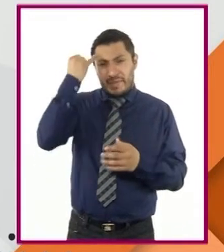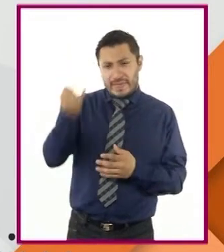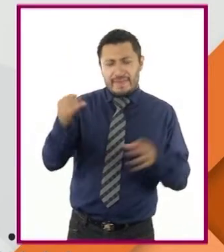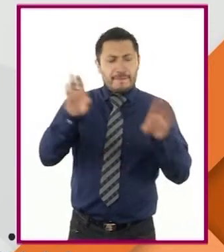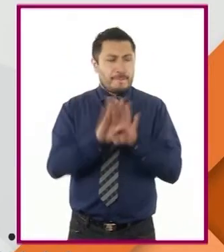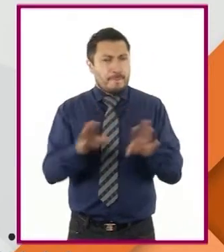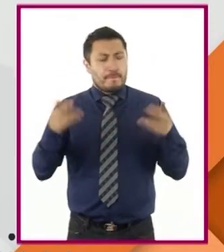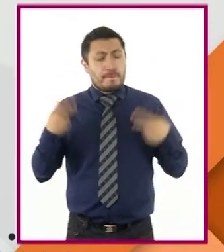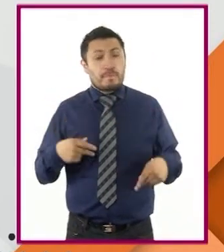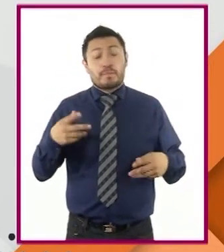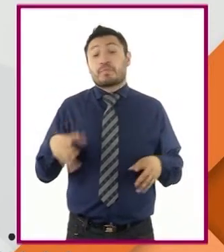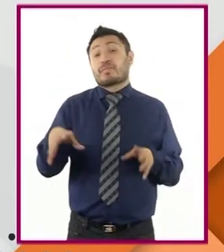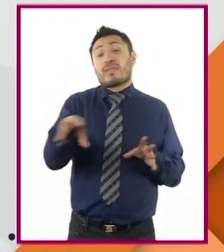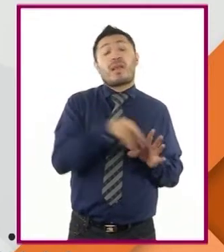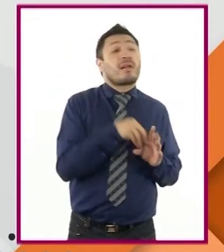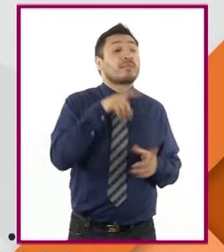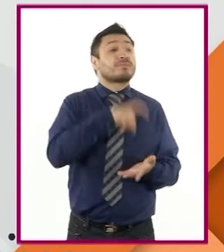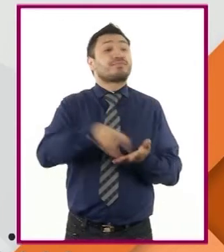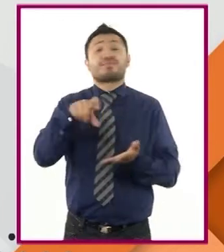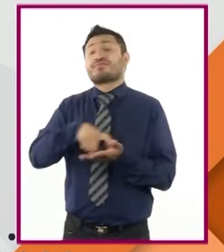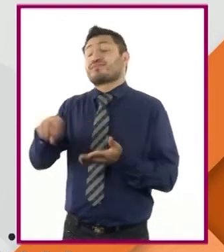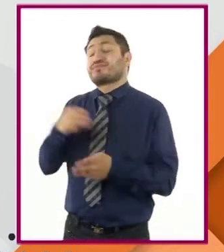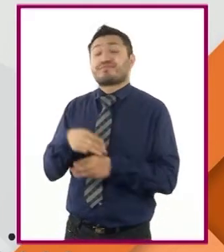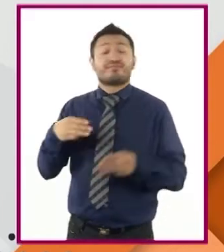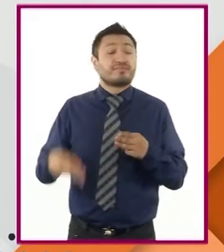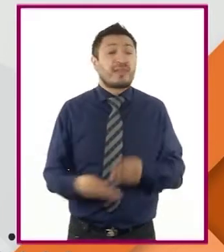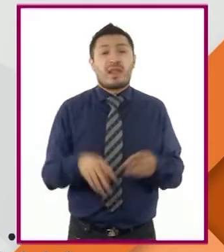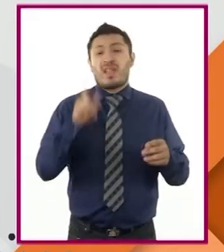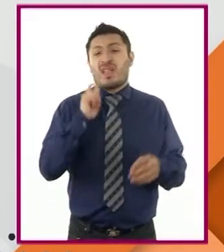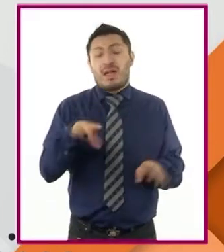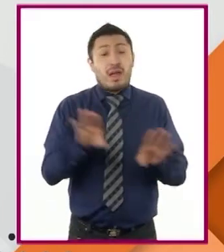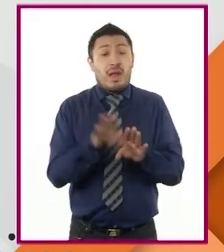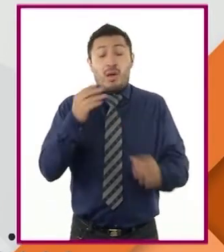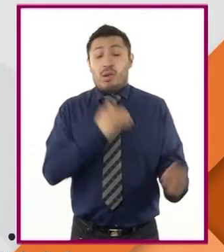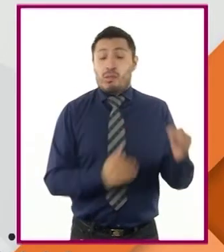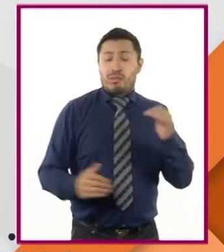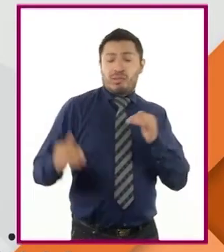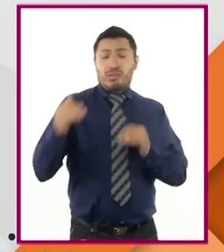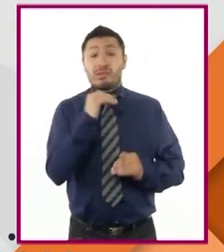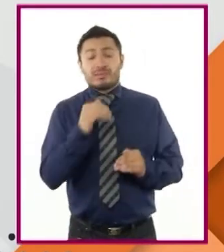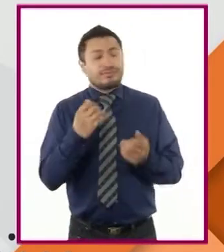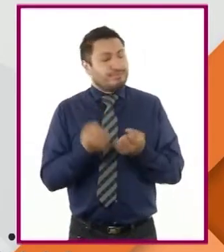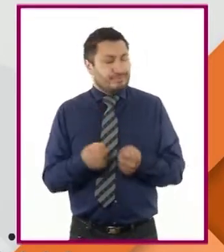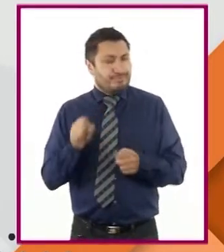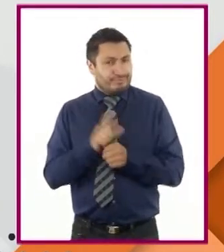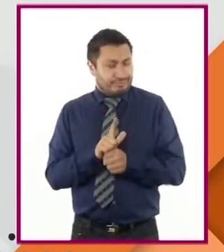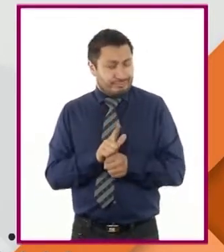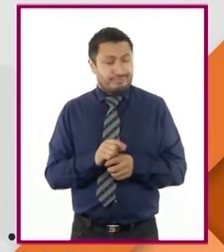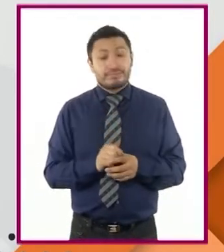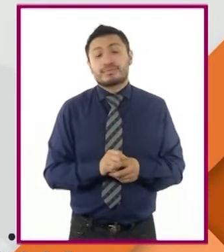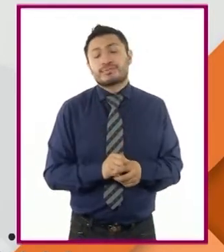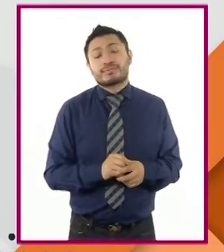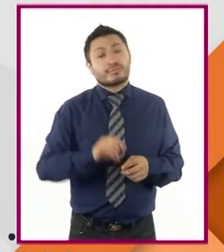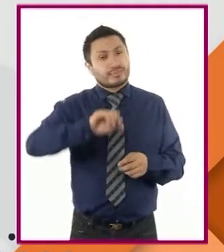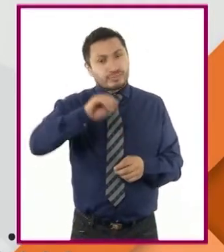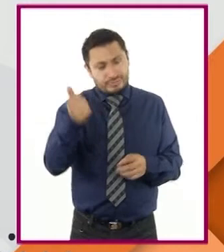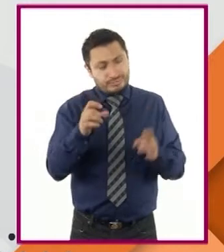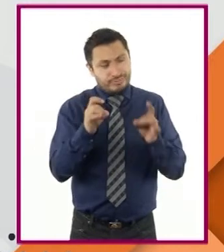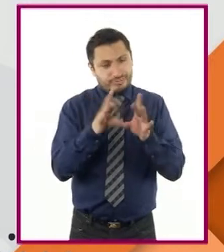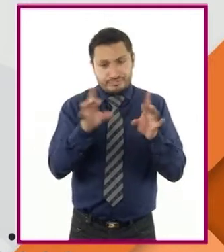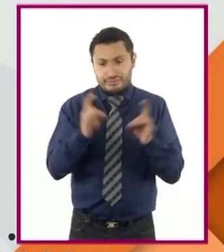la que la posesión de bienes materiales significaba mayor prestigio social. Otra de las grandes consecuencias